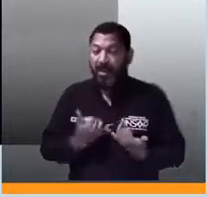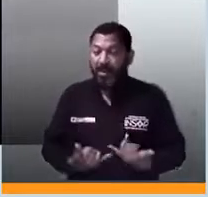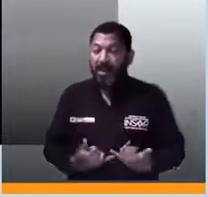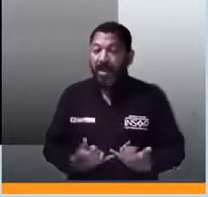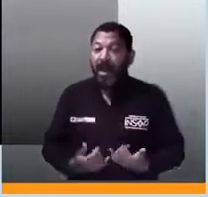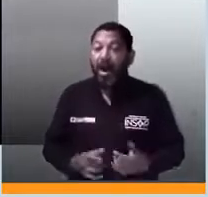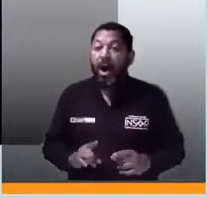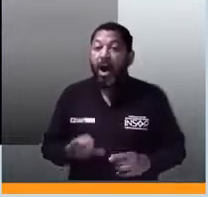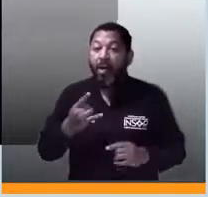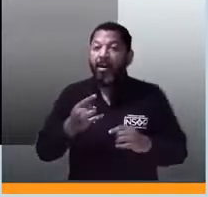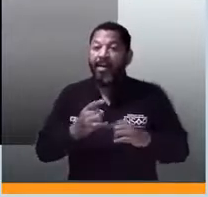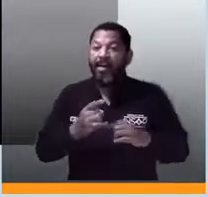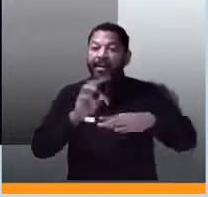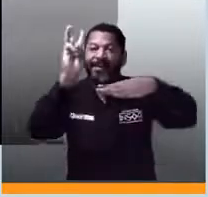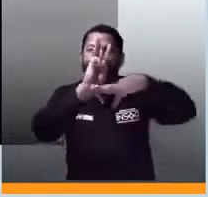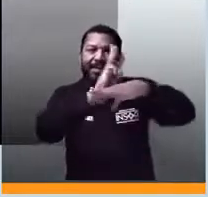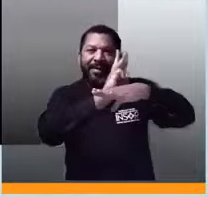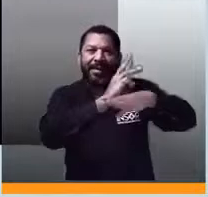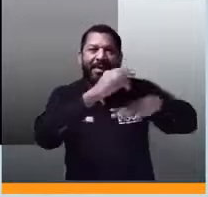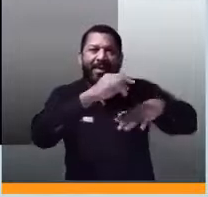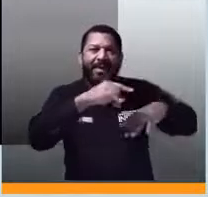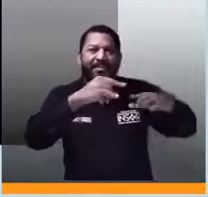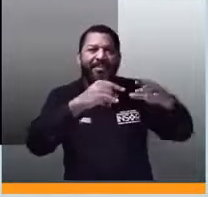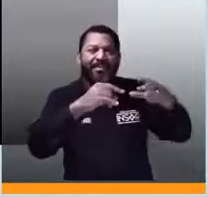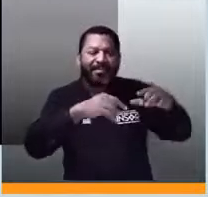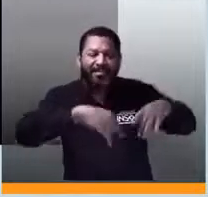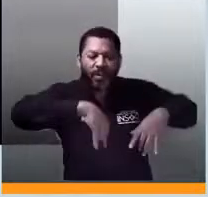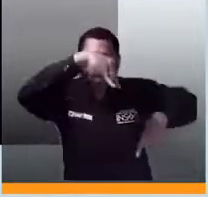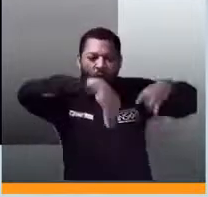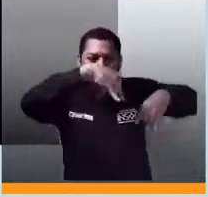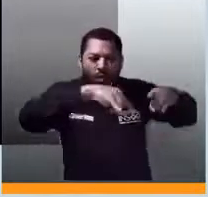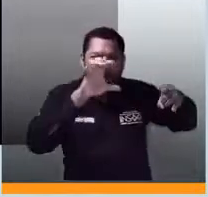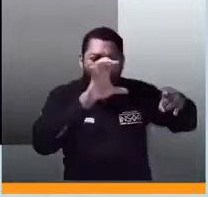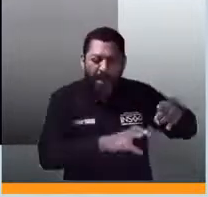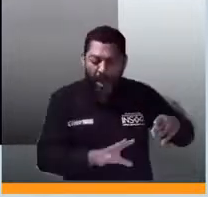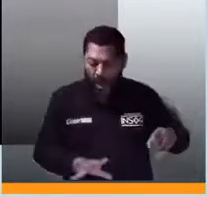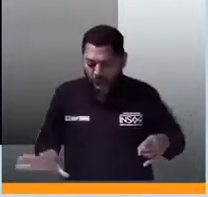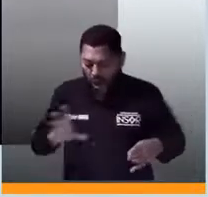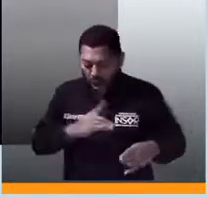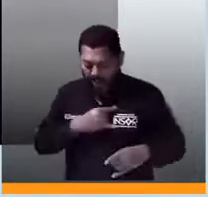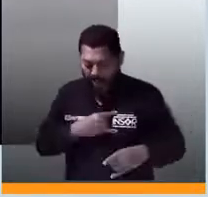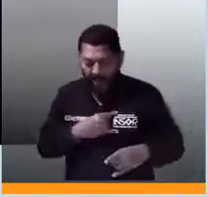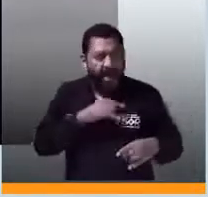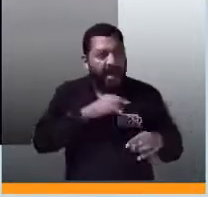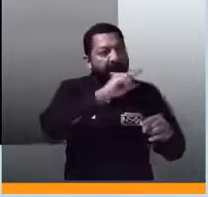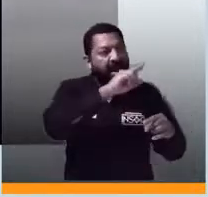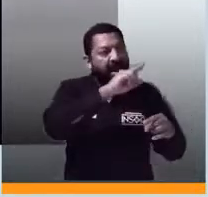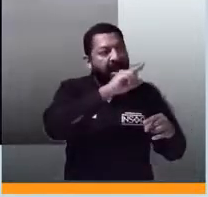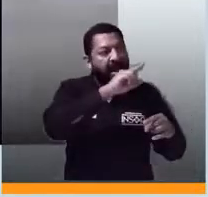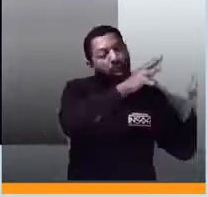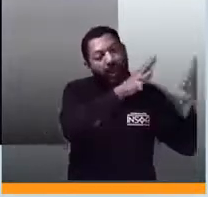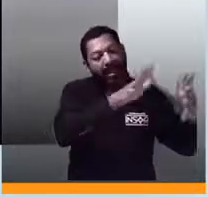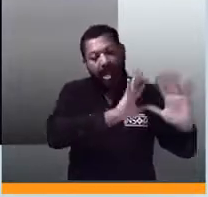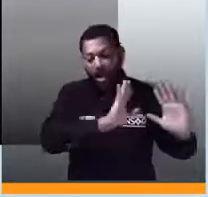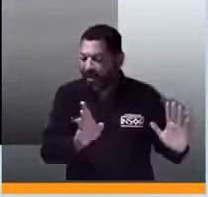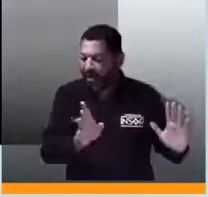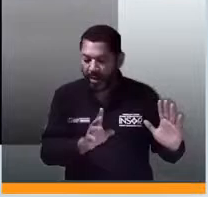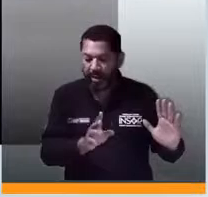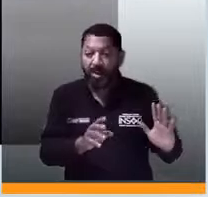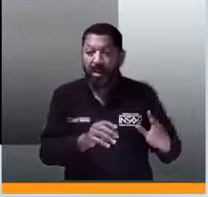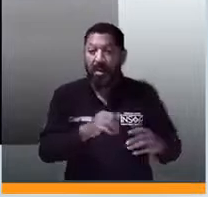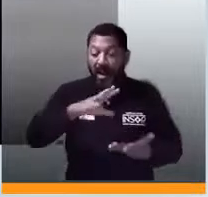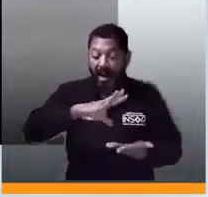en la nube, dijéramos, o en la red, toda la universidad, no solamente el área, porque el aprendizaje